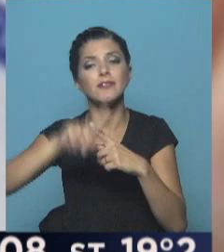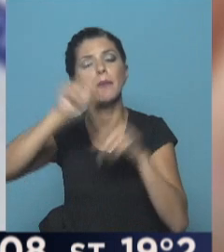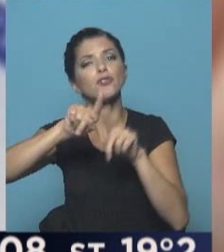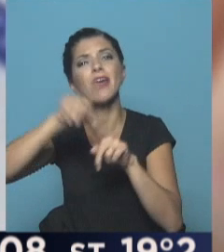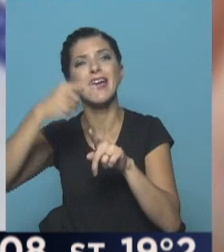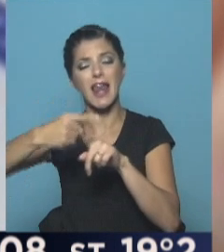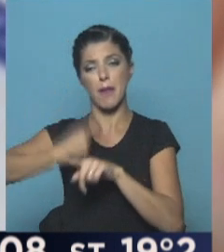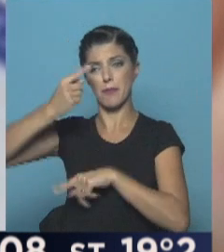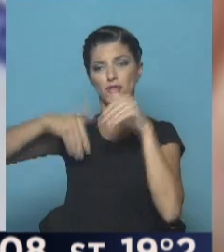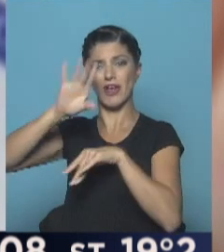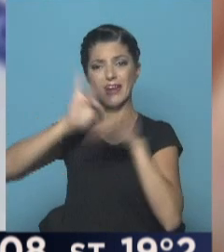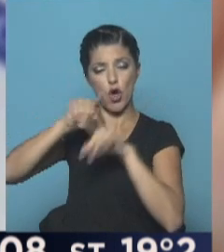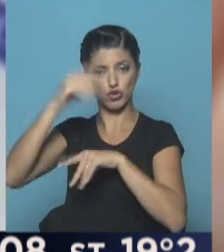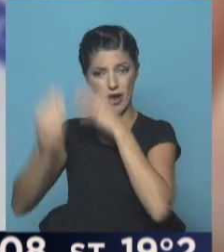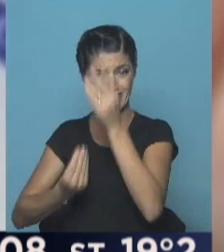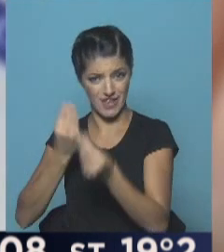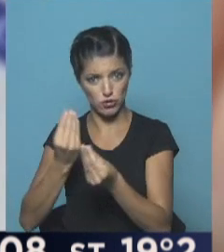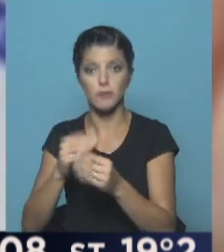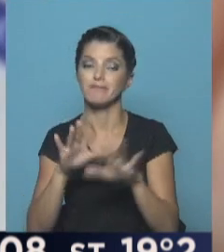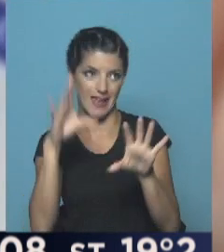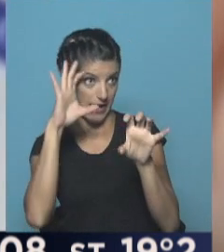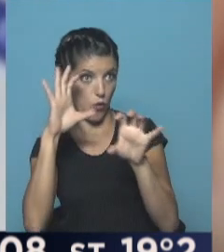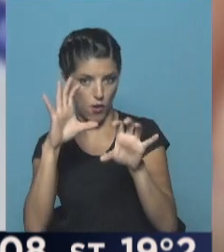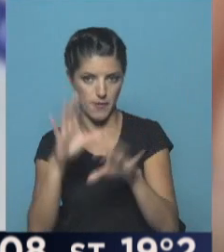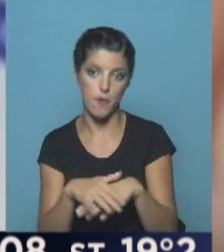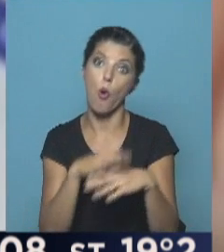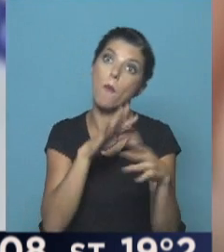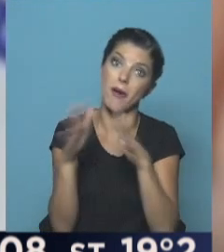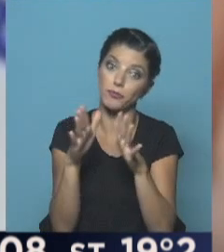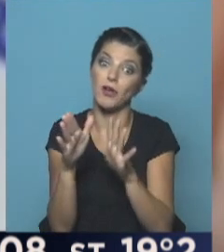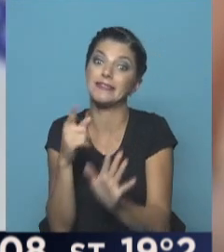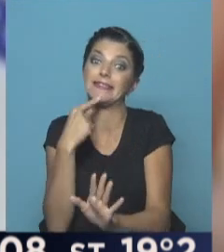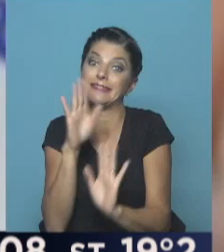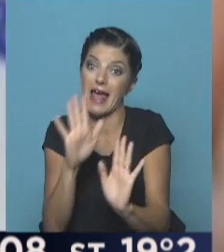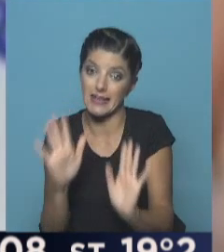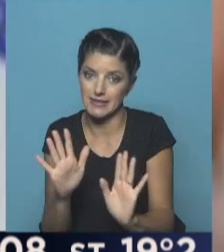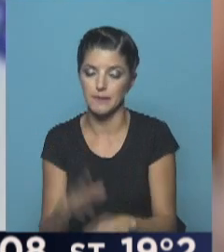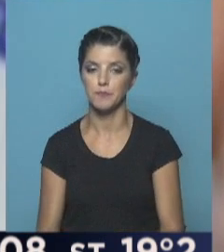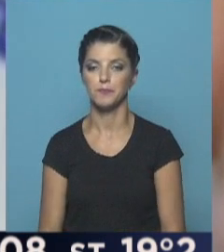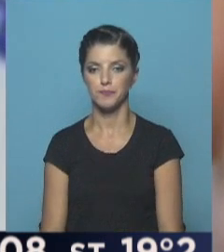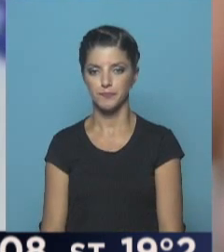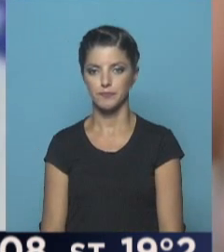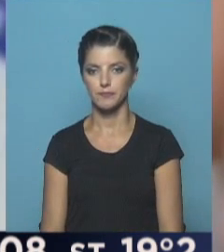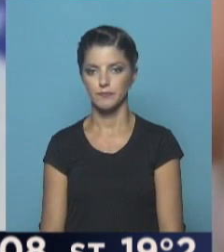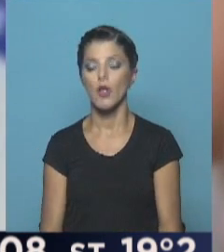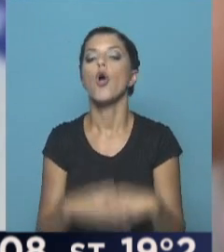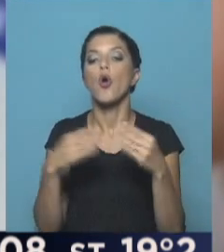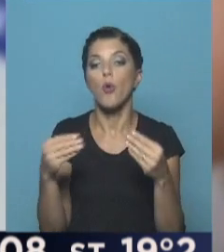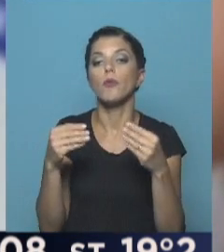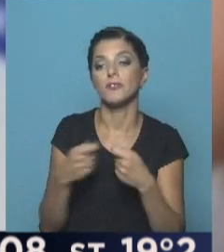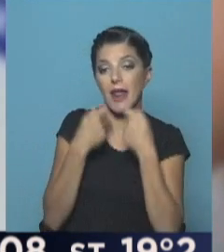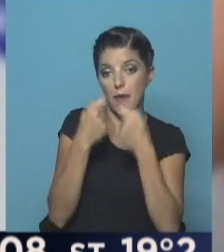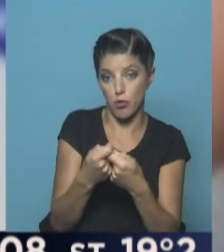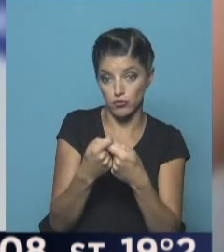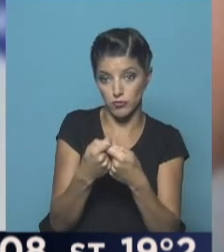candidatos en la primera vuelta? Claro, recordemos cómo va a quedar, o por lo menos es lo que se establece, cómo quedaría conformada la intención de voto de